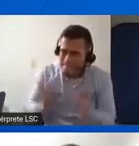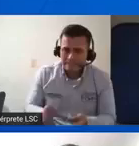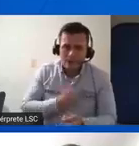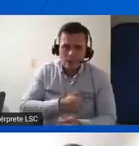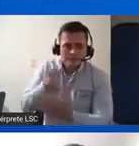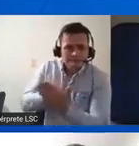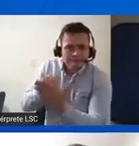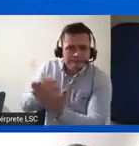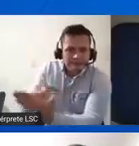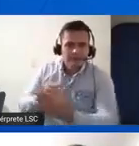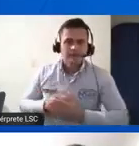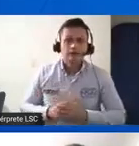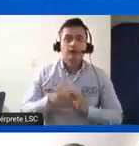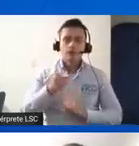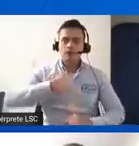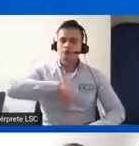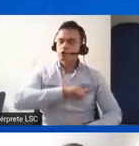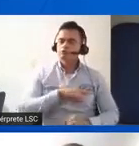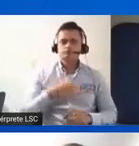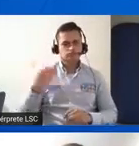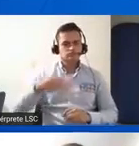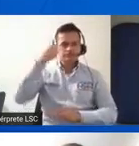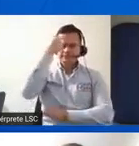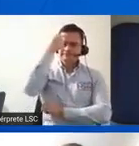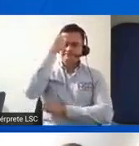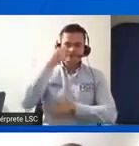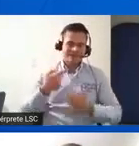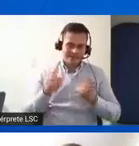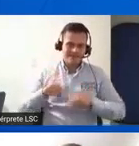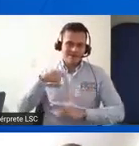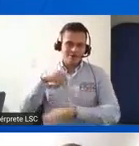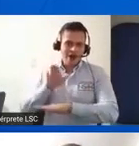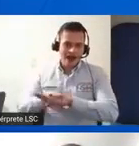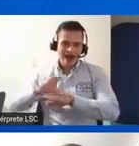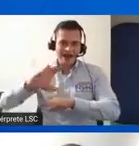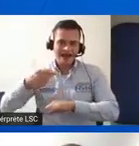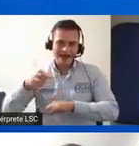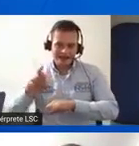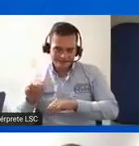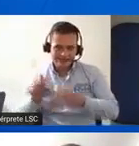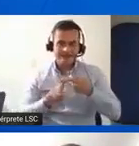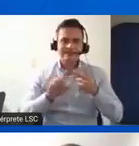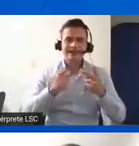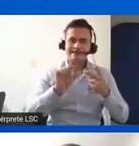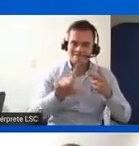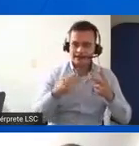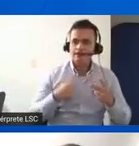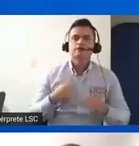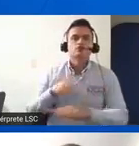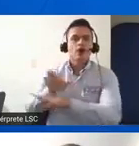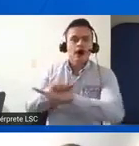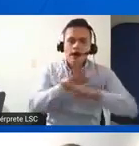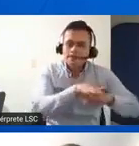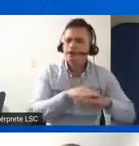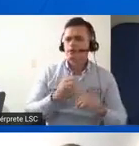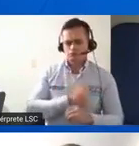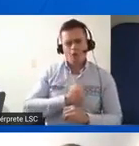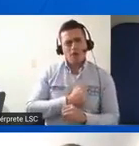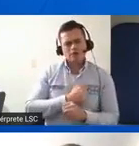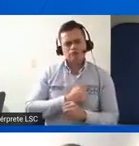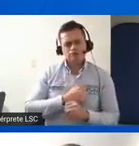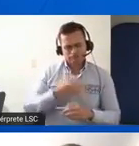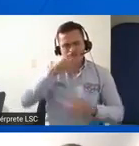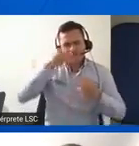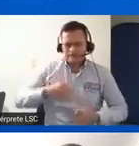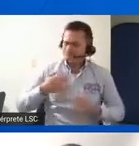hemos pensado y por eso yo fui una de las que le dije a Cristian y le dije a Gabriel, denme el honor de ser la ponente, porque de verdad